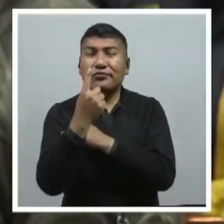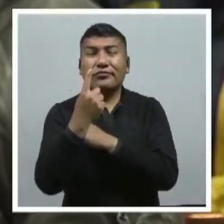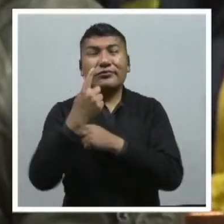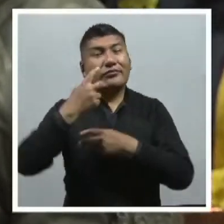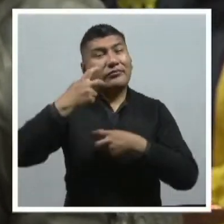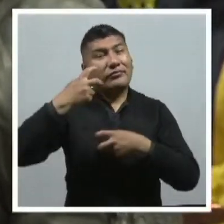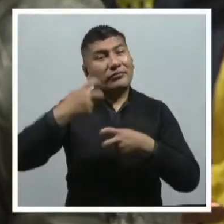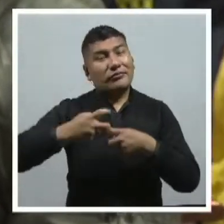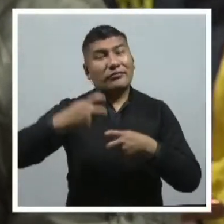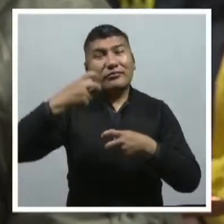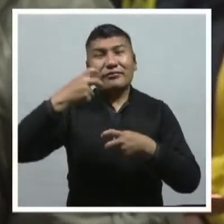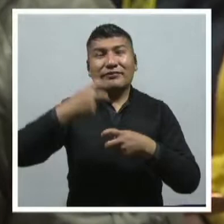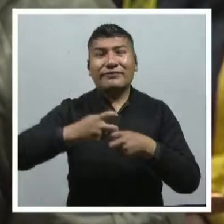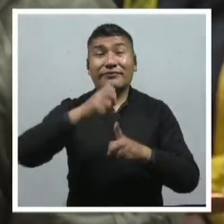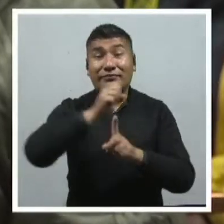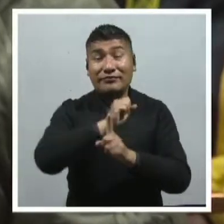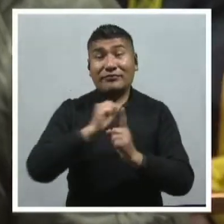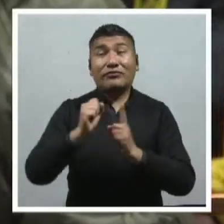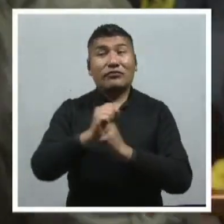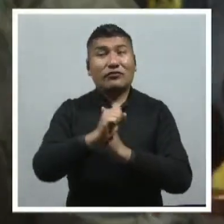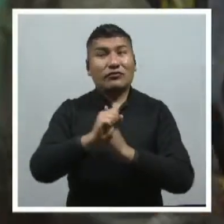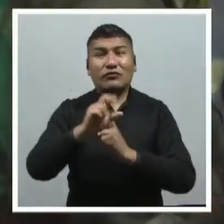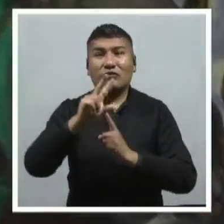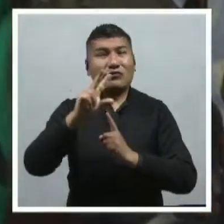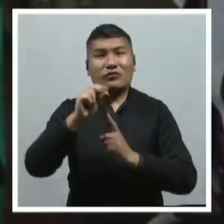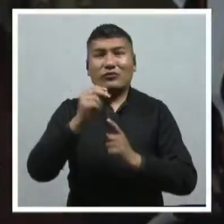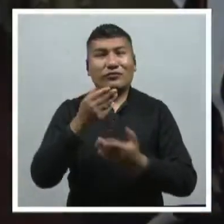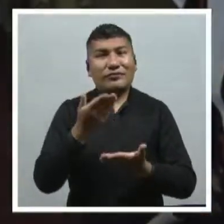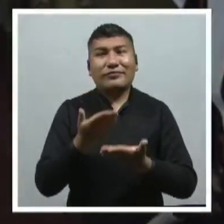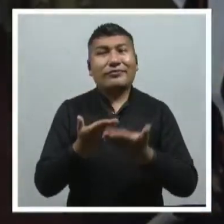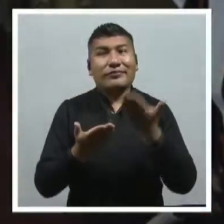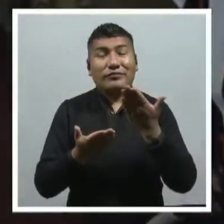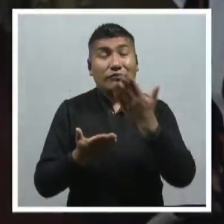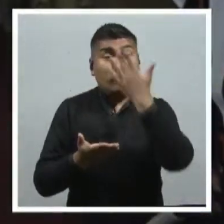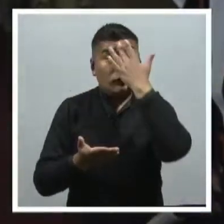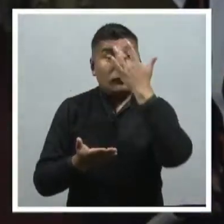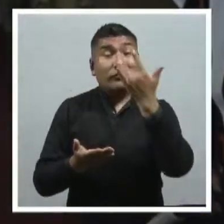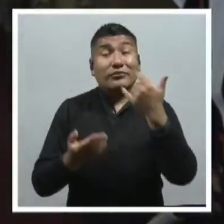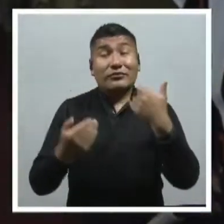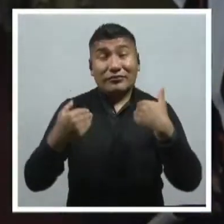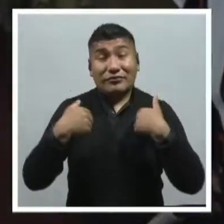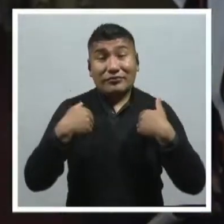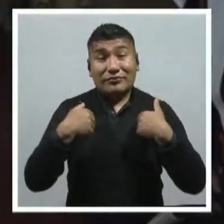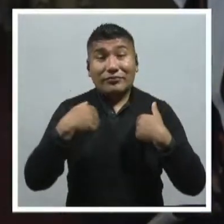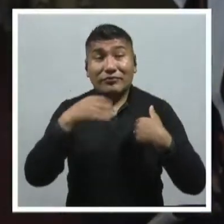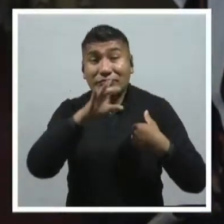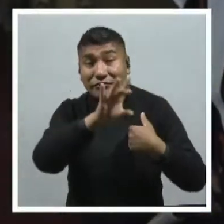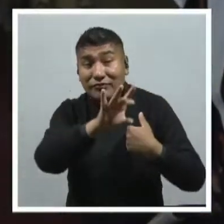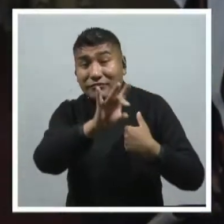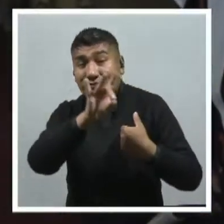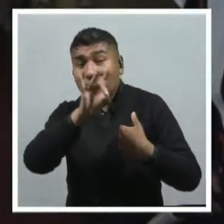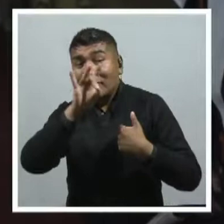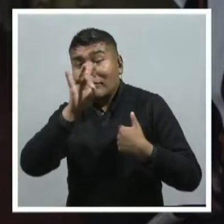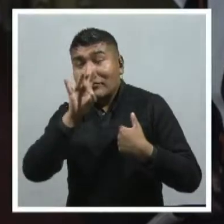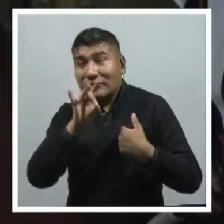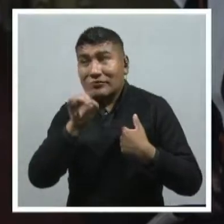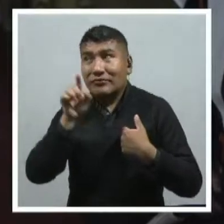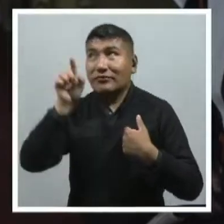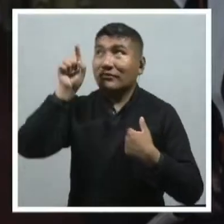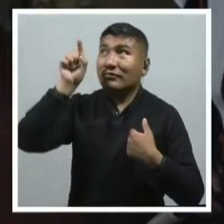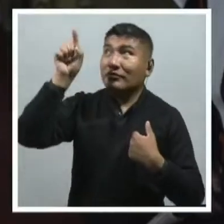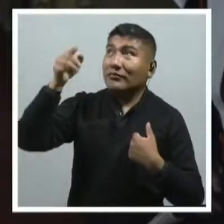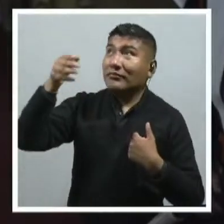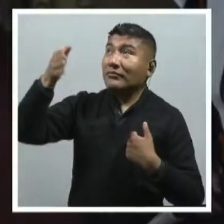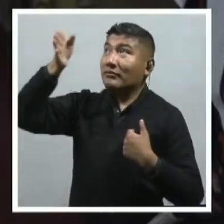difícil situación. No es nada fácil, porque tenemos que elegir entre el Señor